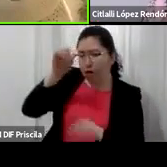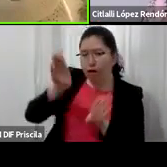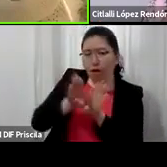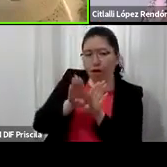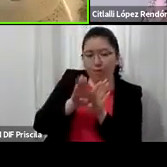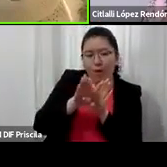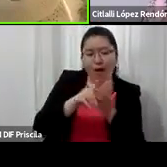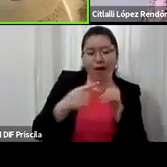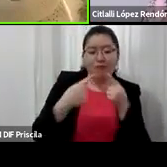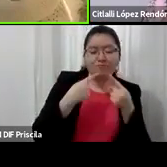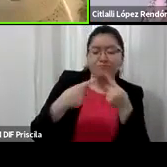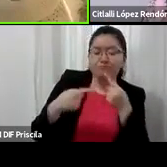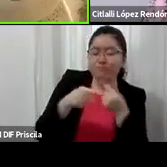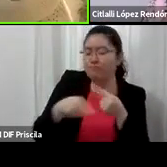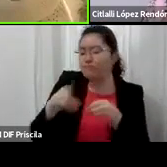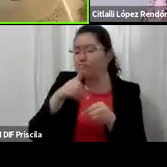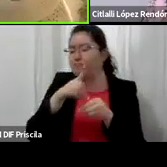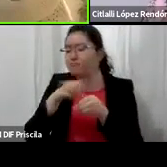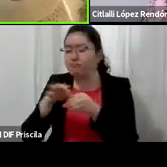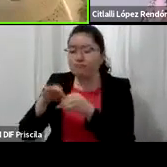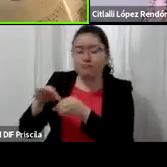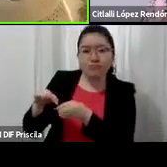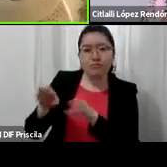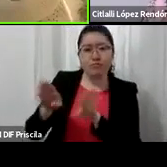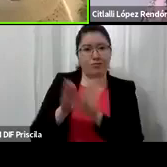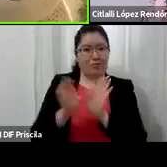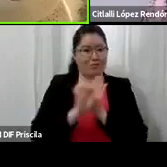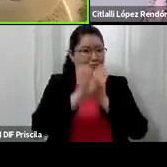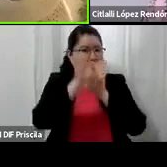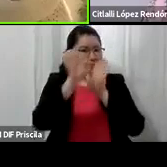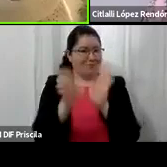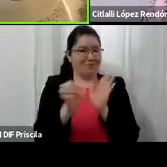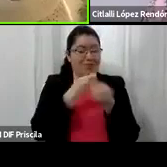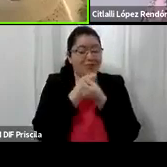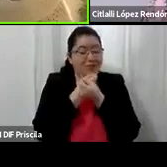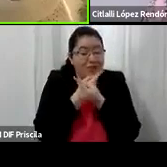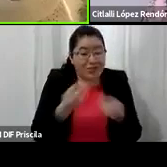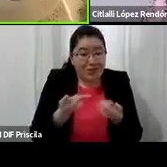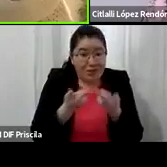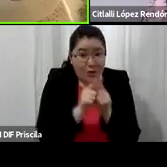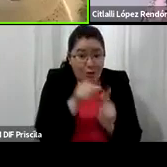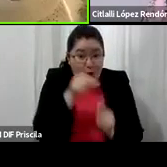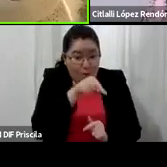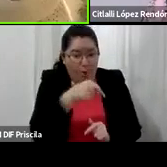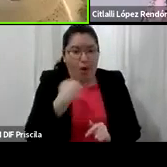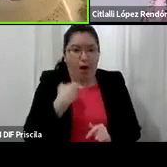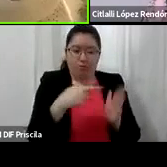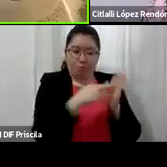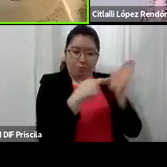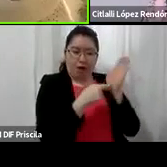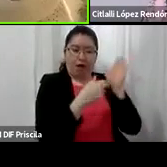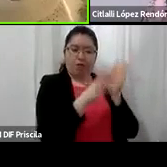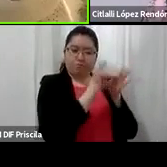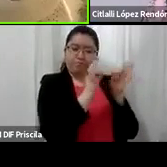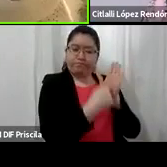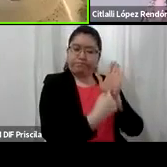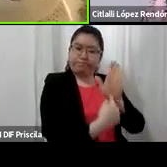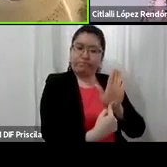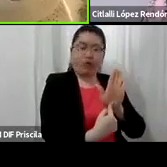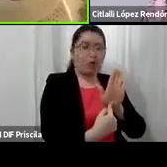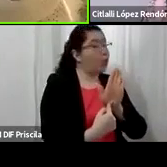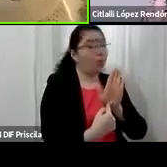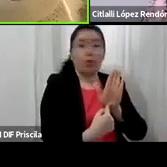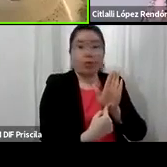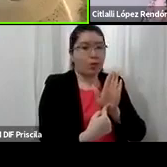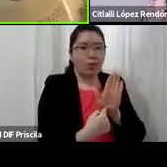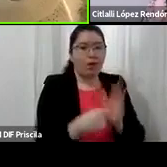de niñas y de niños, no es llegar a poner las reglas del aula, ¿no? Es propiciar el espacio